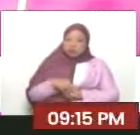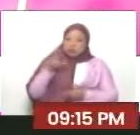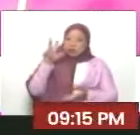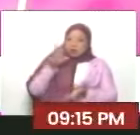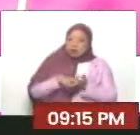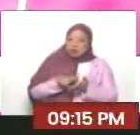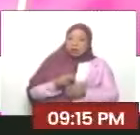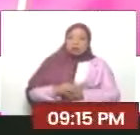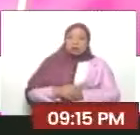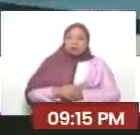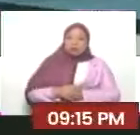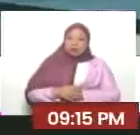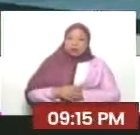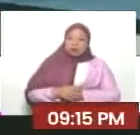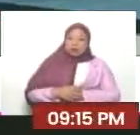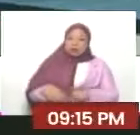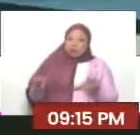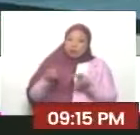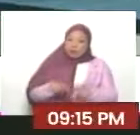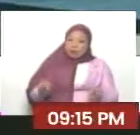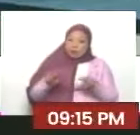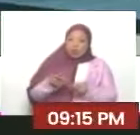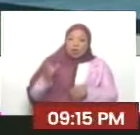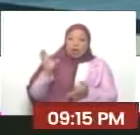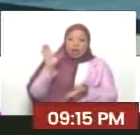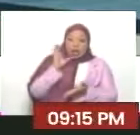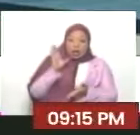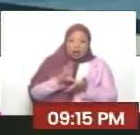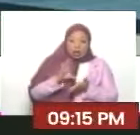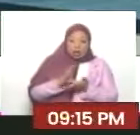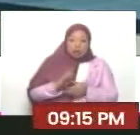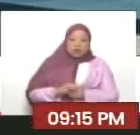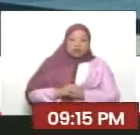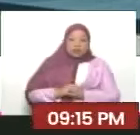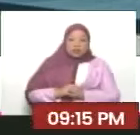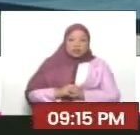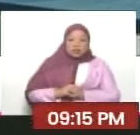¡Aprobado! Es el primer centro de investigación de cacao de la región.